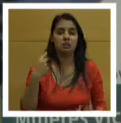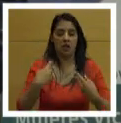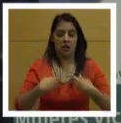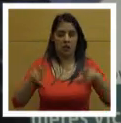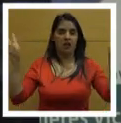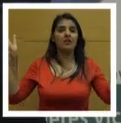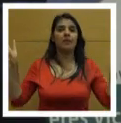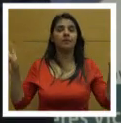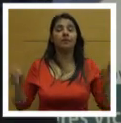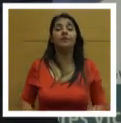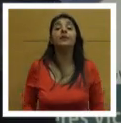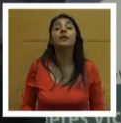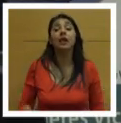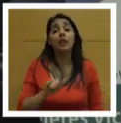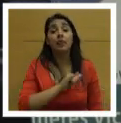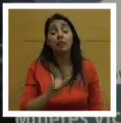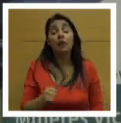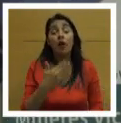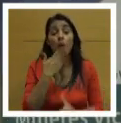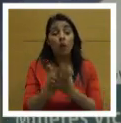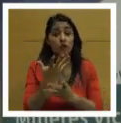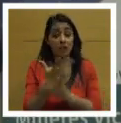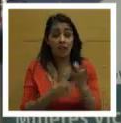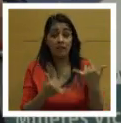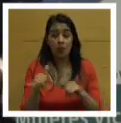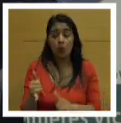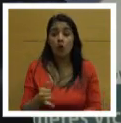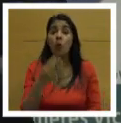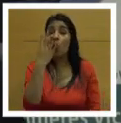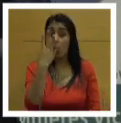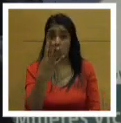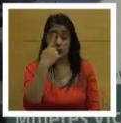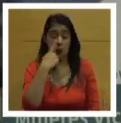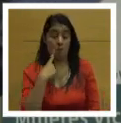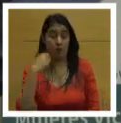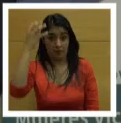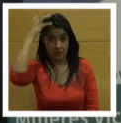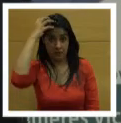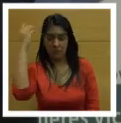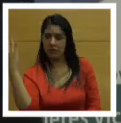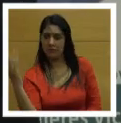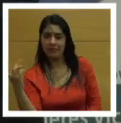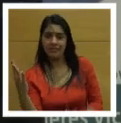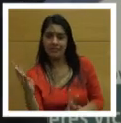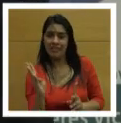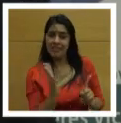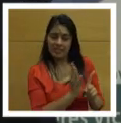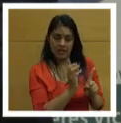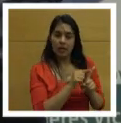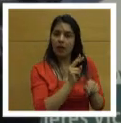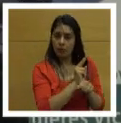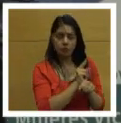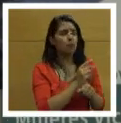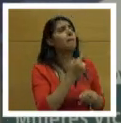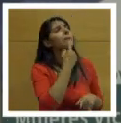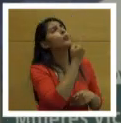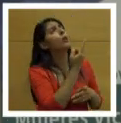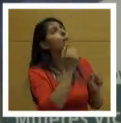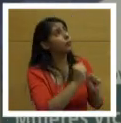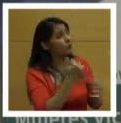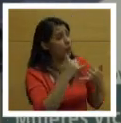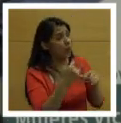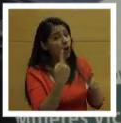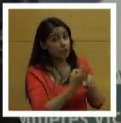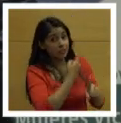los príncipes se acercan al dragón y le dicen, profesor, ¿podemos jugar de nuevo a los príncipes y a las princesas? Pero por supuesto, ¿les gustó el